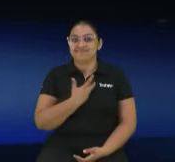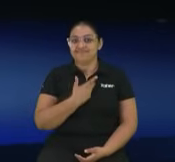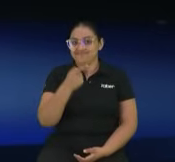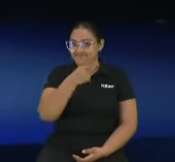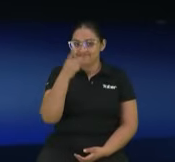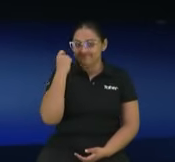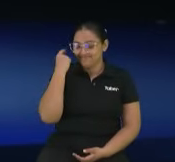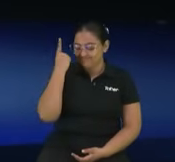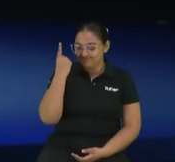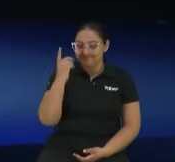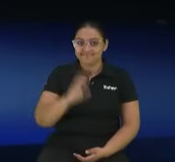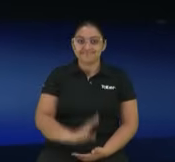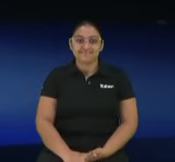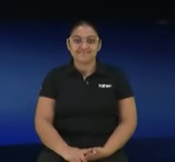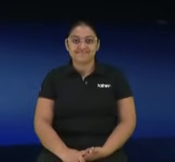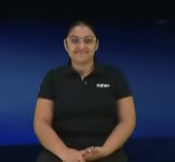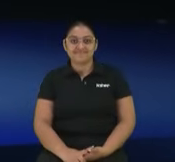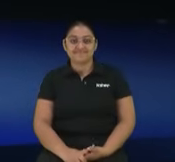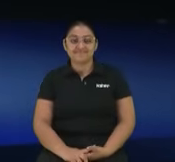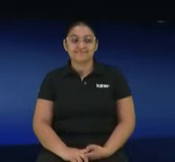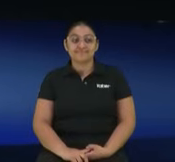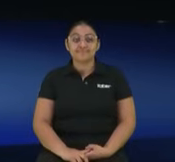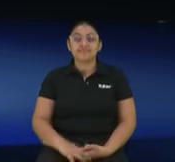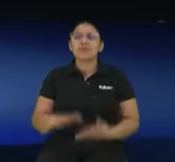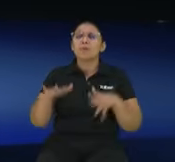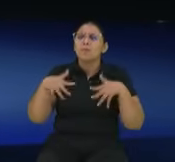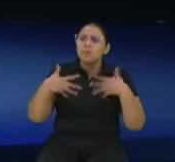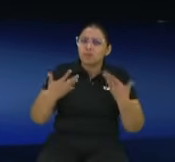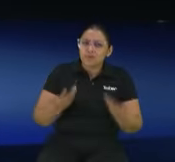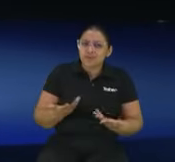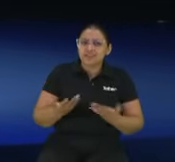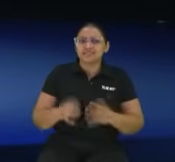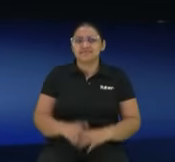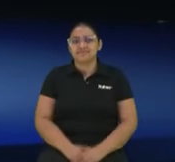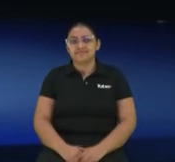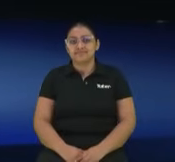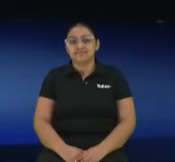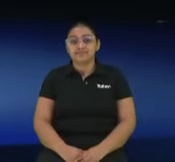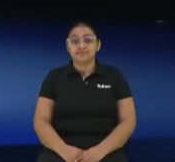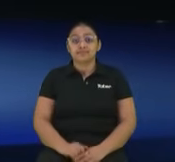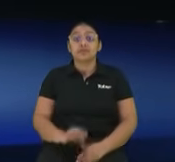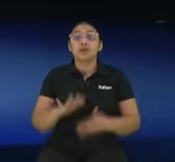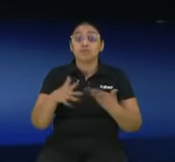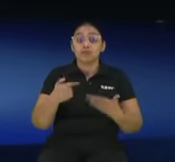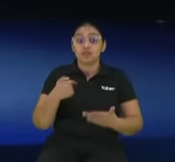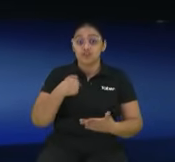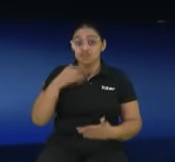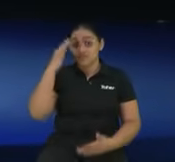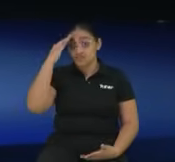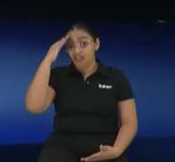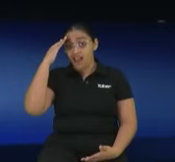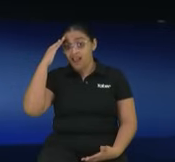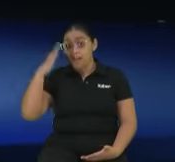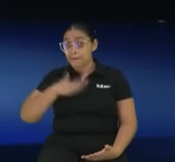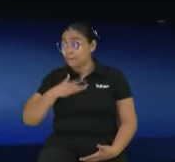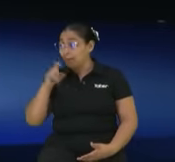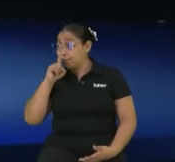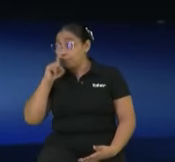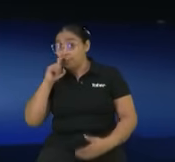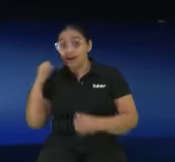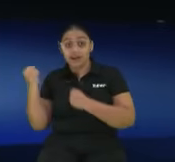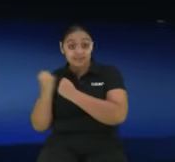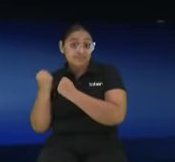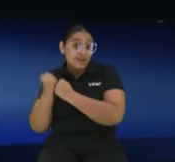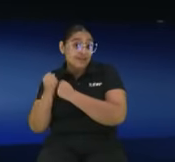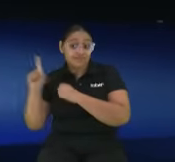verdad Ajá Y por qué porque yo estaba seguro que mi padre no me va a dejar solo te tengo